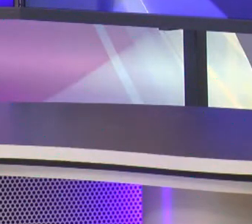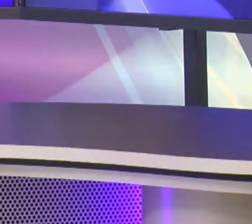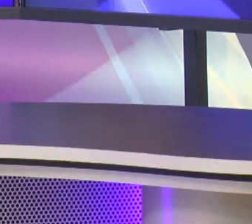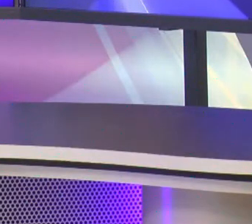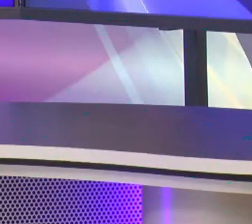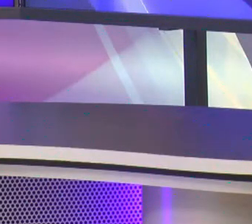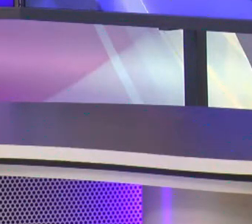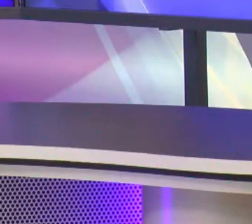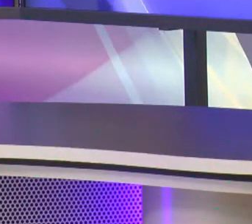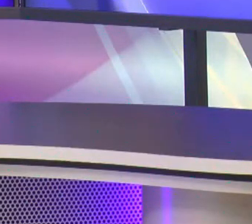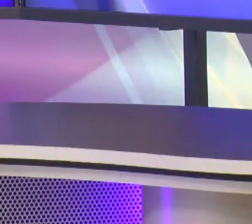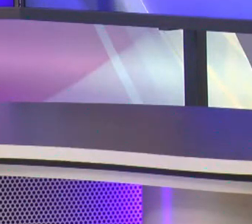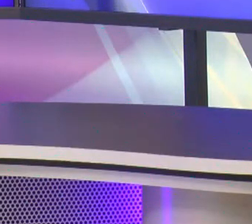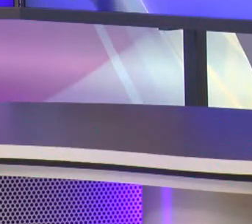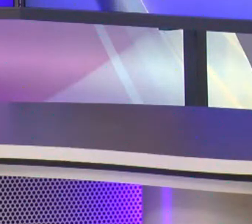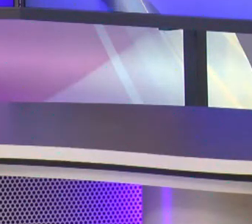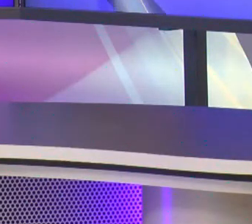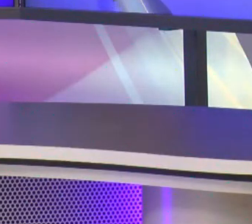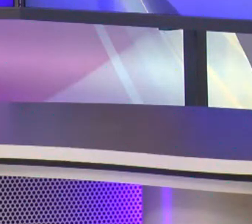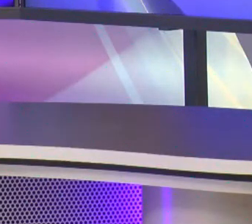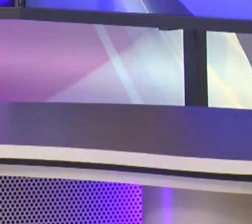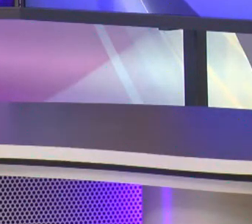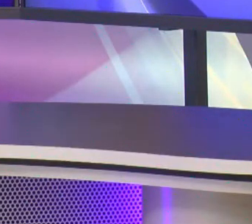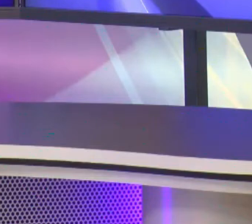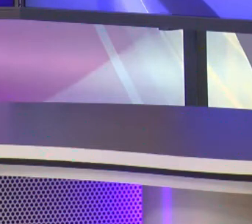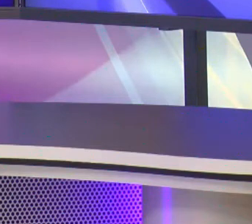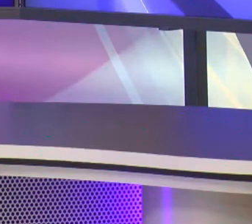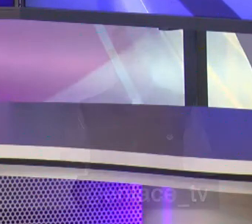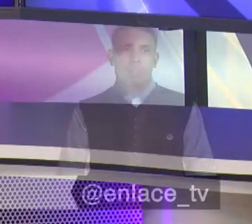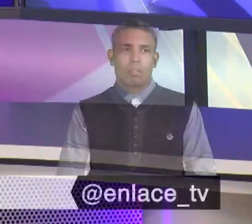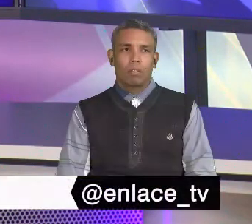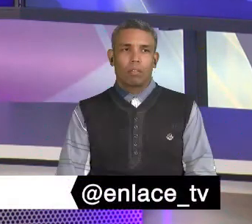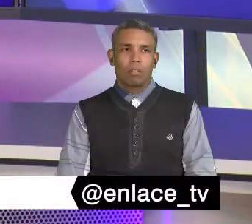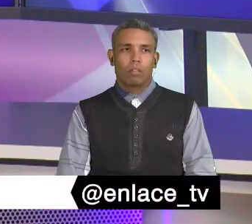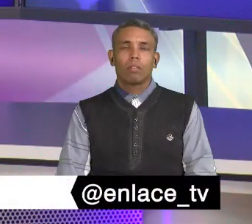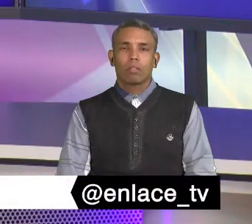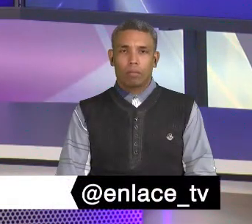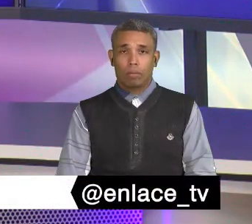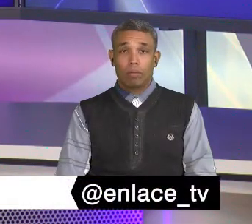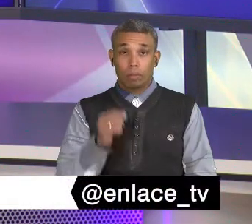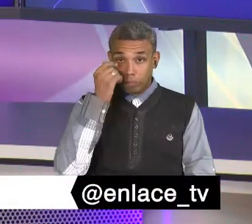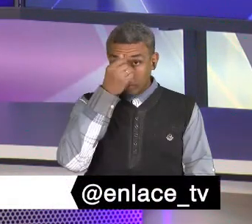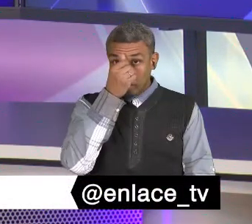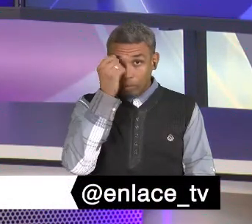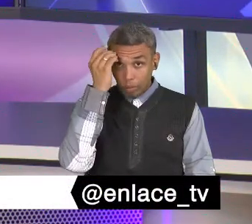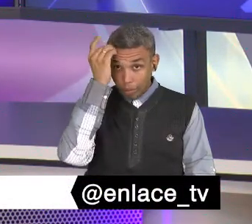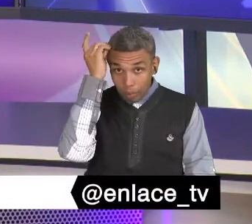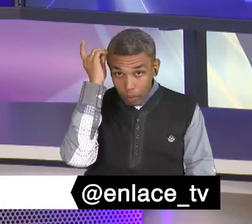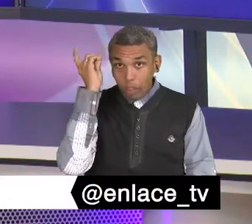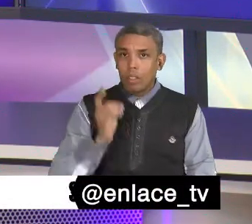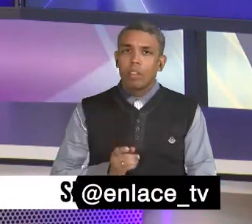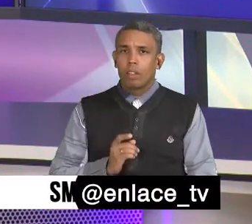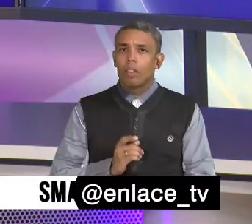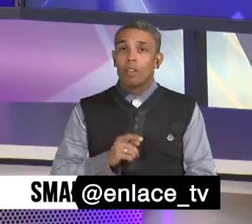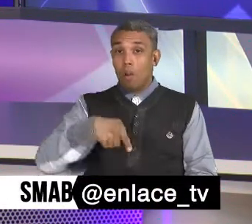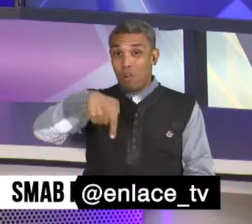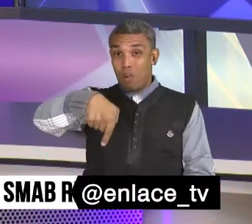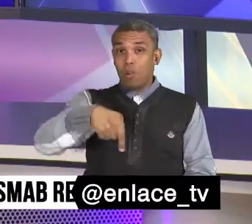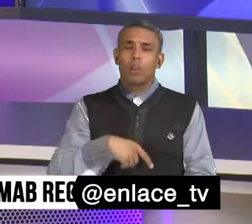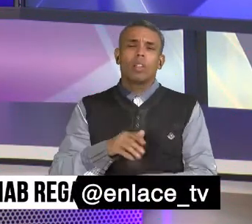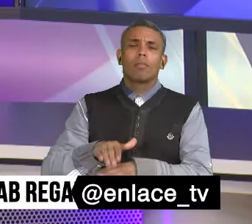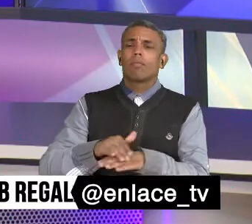Nuestra información: a la marcha del próximo 17 de mayo convocó este domingo el alcalde Darío Echeverri a toda la ciudadanía. El